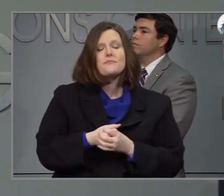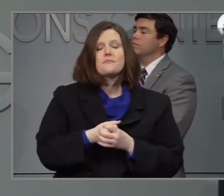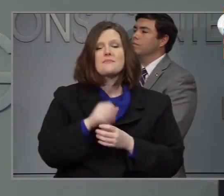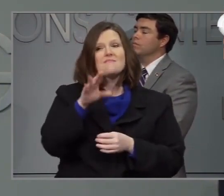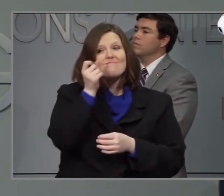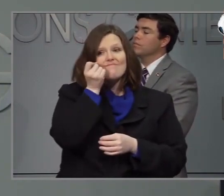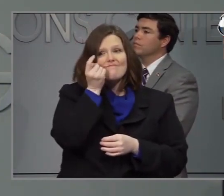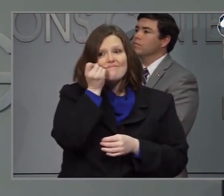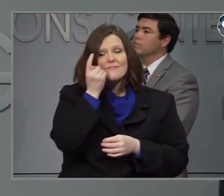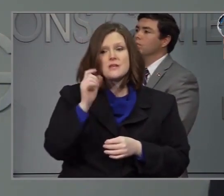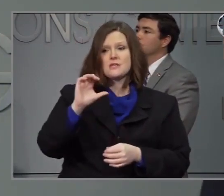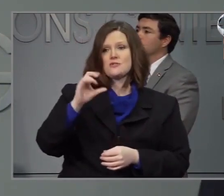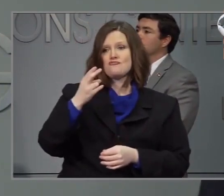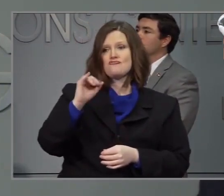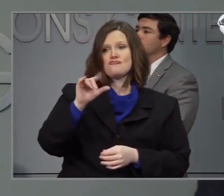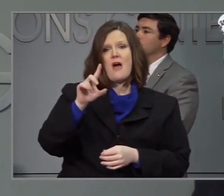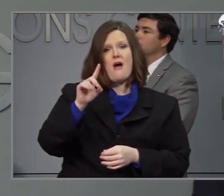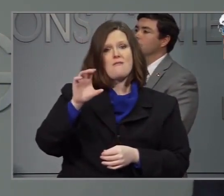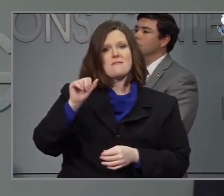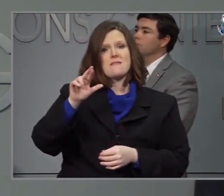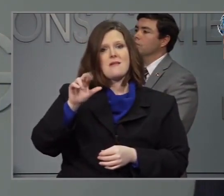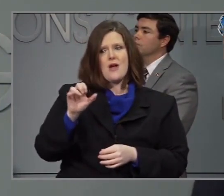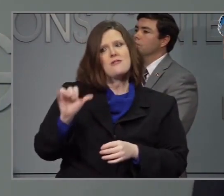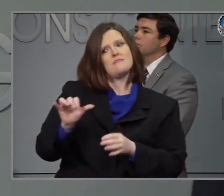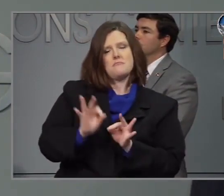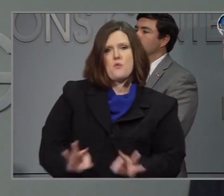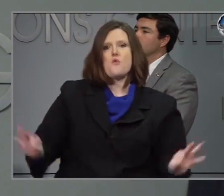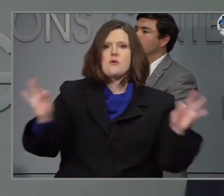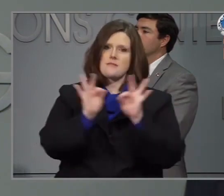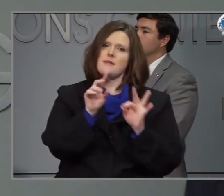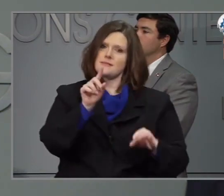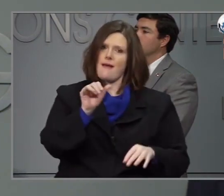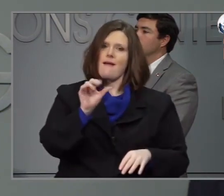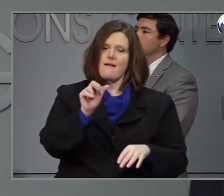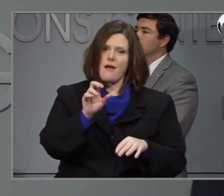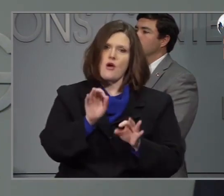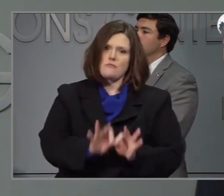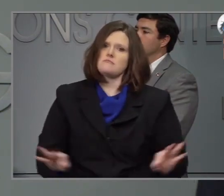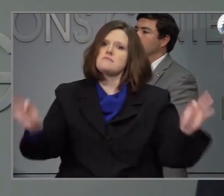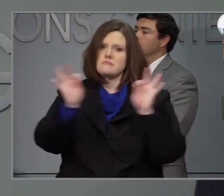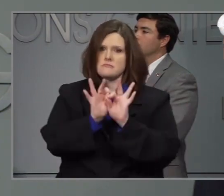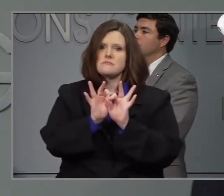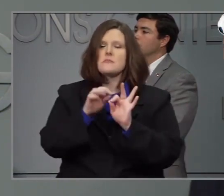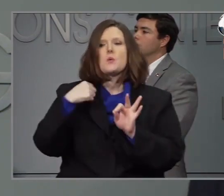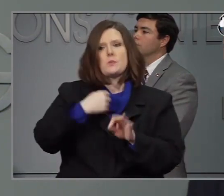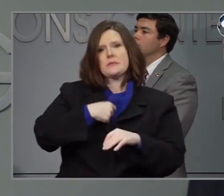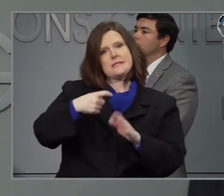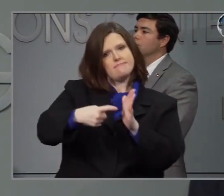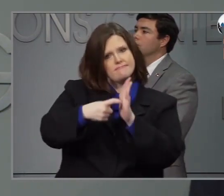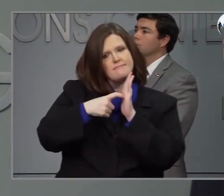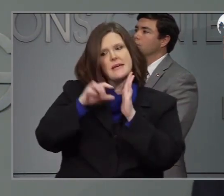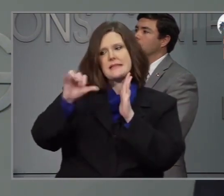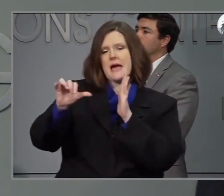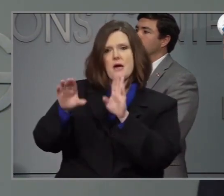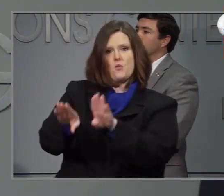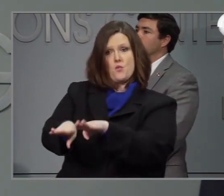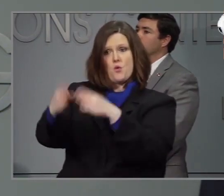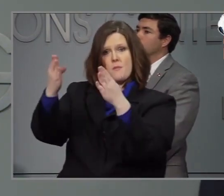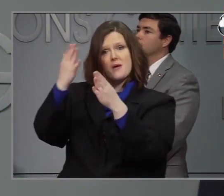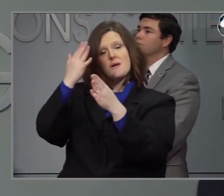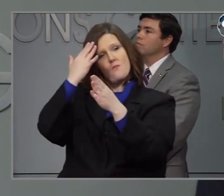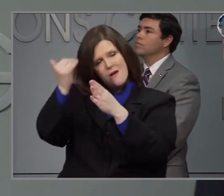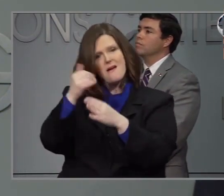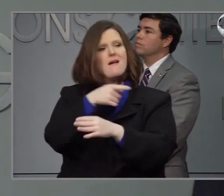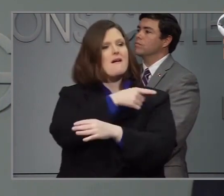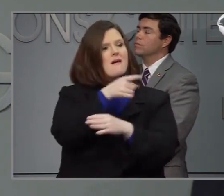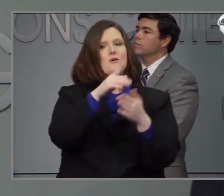embargo como yo he dicho antes en la atención infantil es un servicio crítico necesitamos que las guarderías